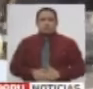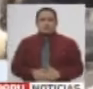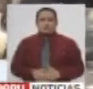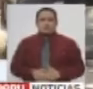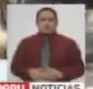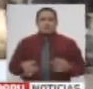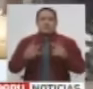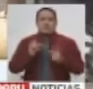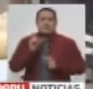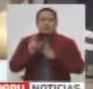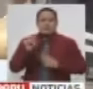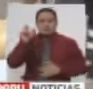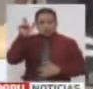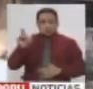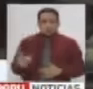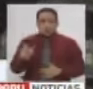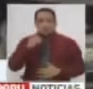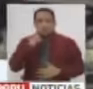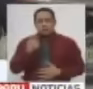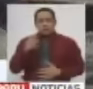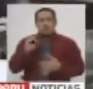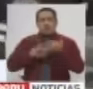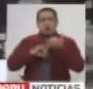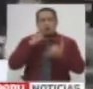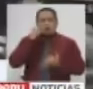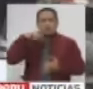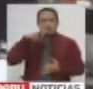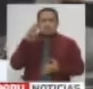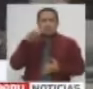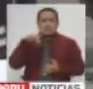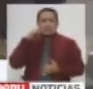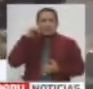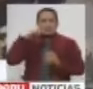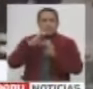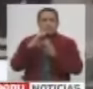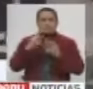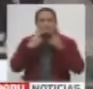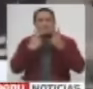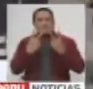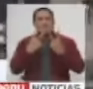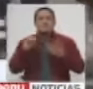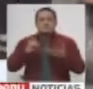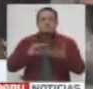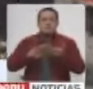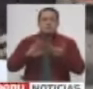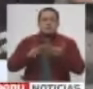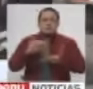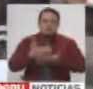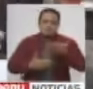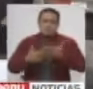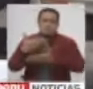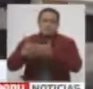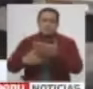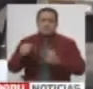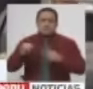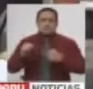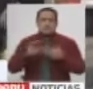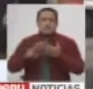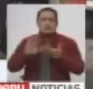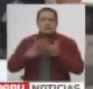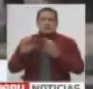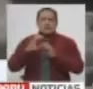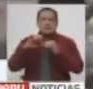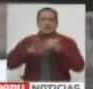Hasta el lugar llegó un representante de Ocinermín, quien explicó que el grifo y el vehículo pesado tenían licencia para almacenar y transportar este tipo